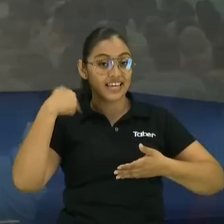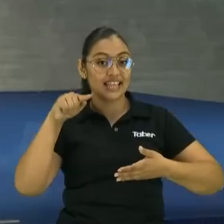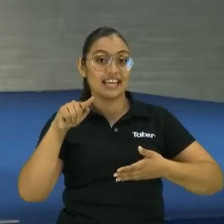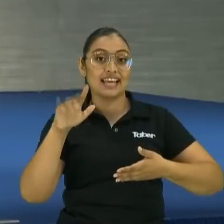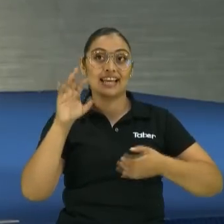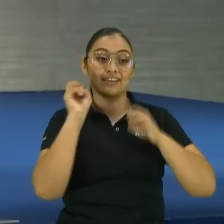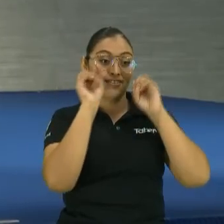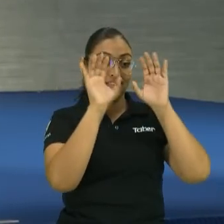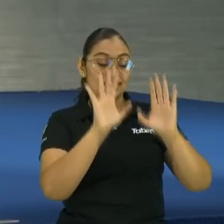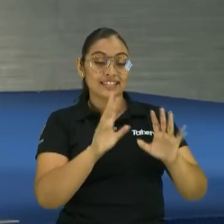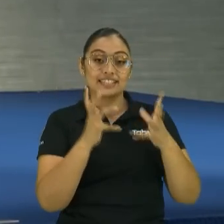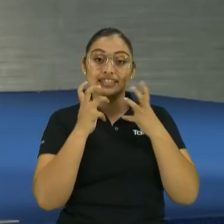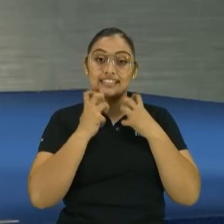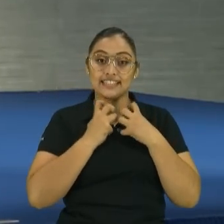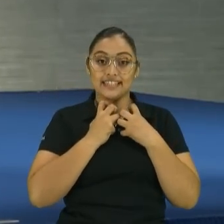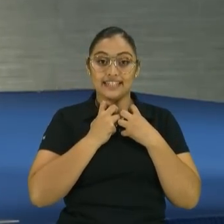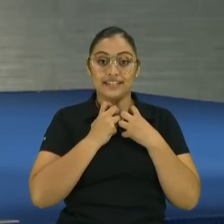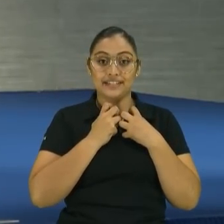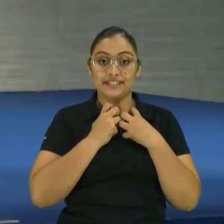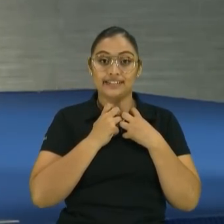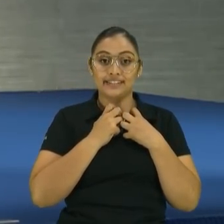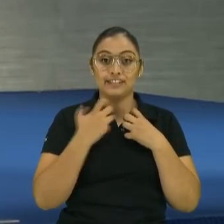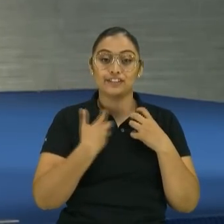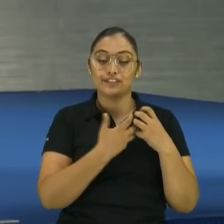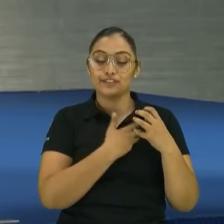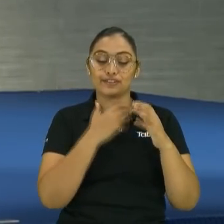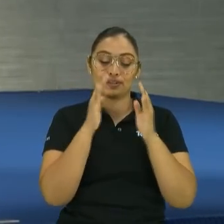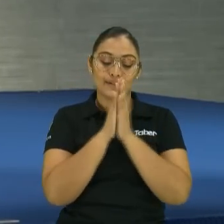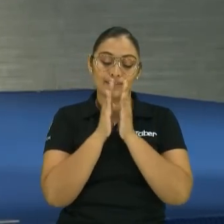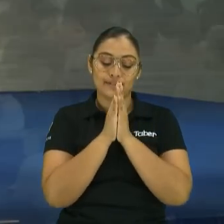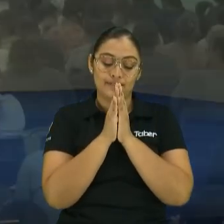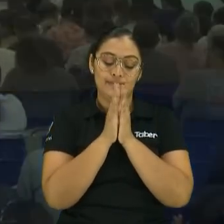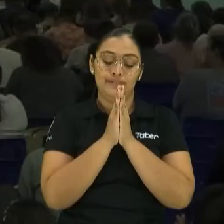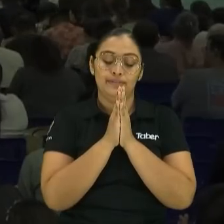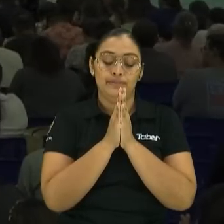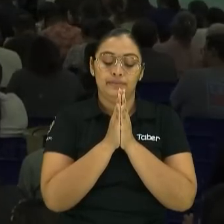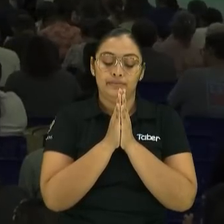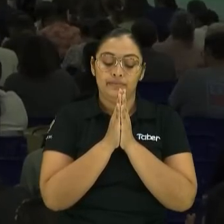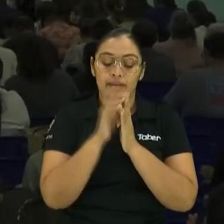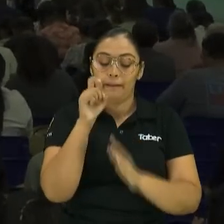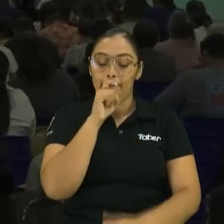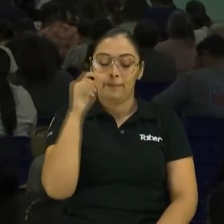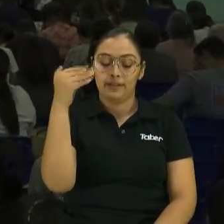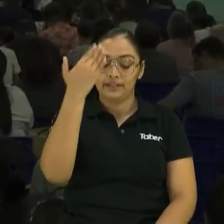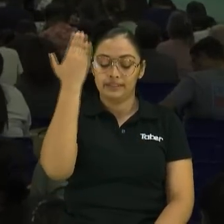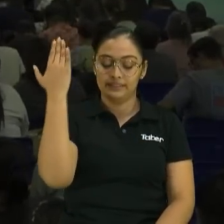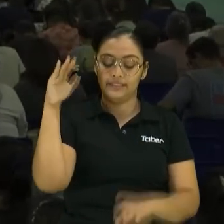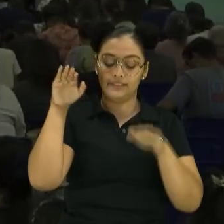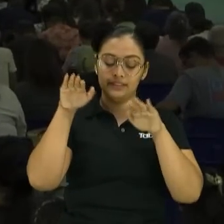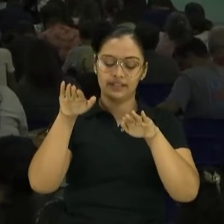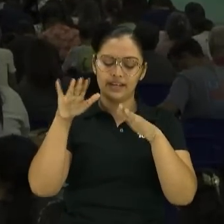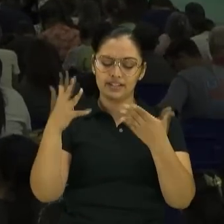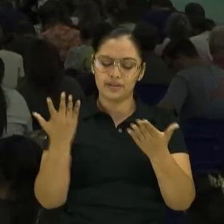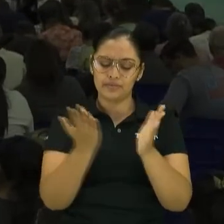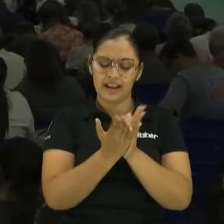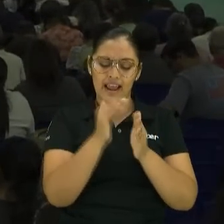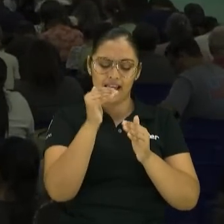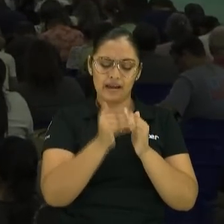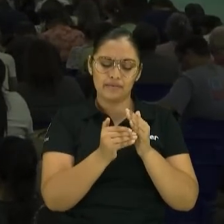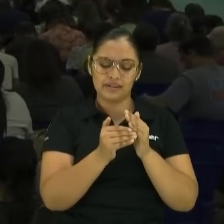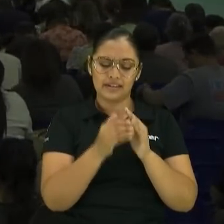palabras el que tiene es por el que oiga Vamos a orar Gloria al Señor padre te damos gracias por Apocalipsis capítulo